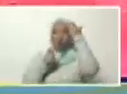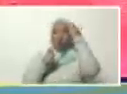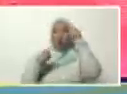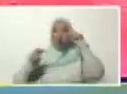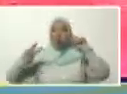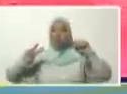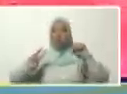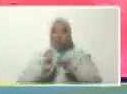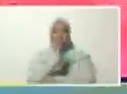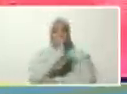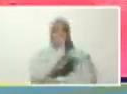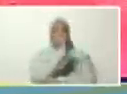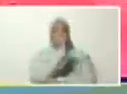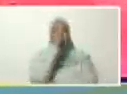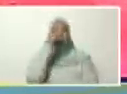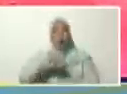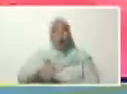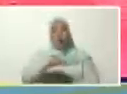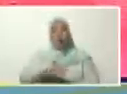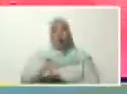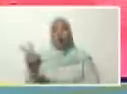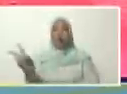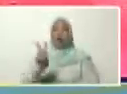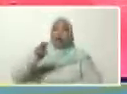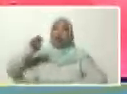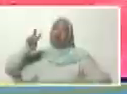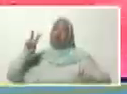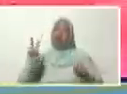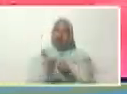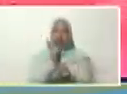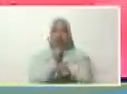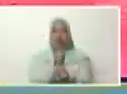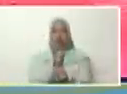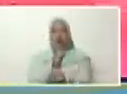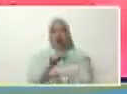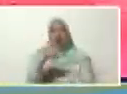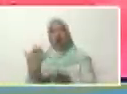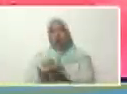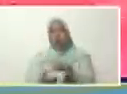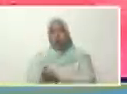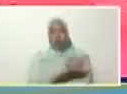víctima, y el pueblo de Venezuela, víctima de estos ataques